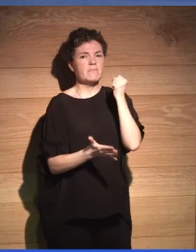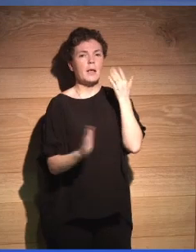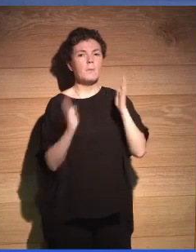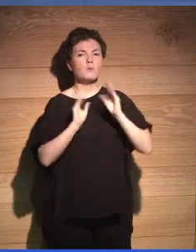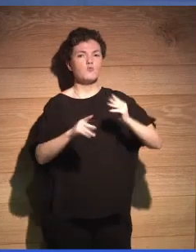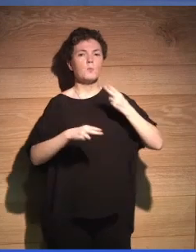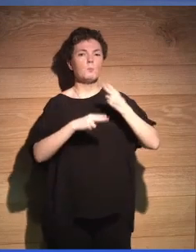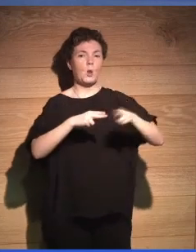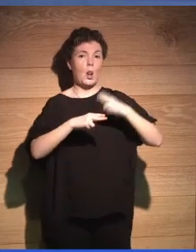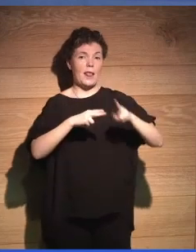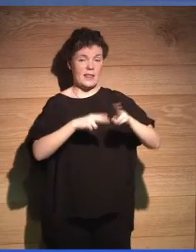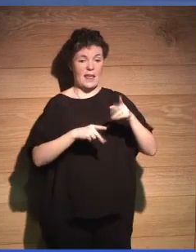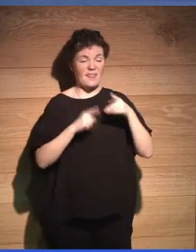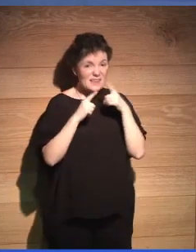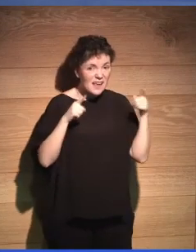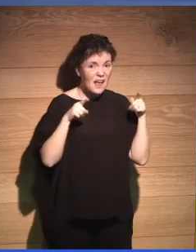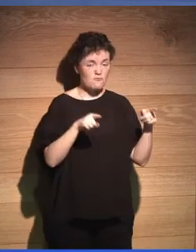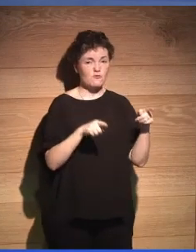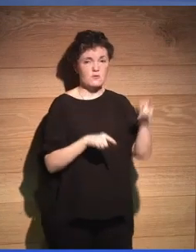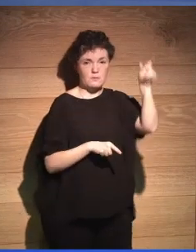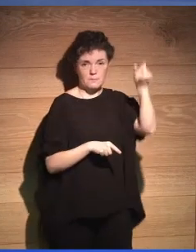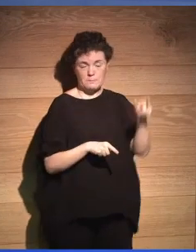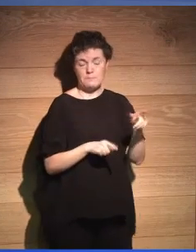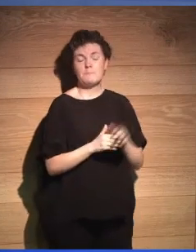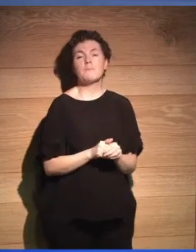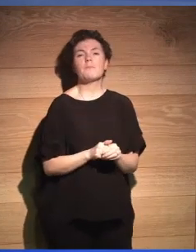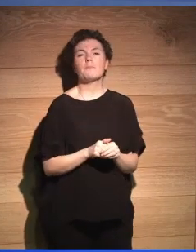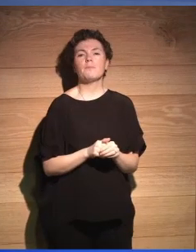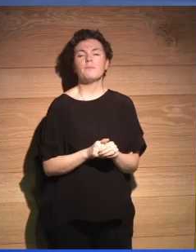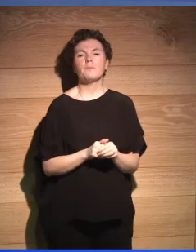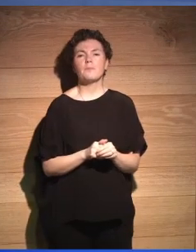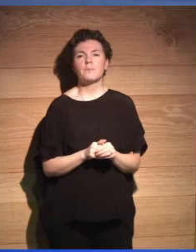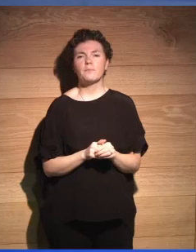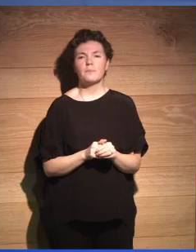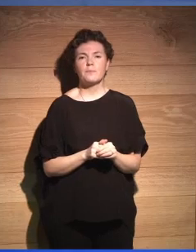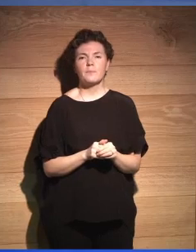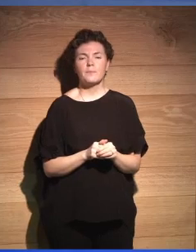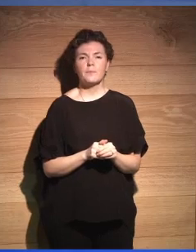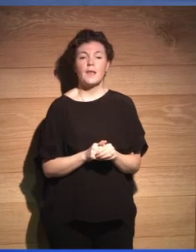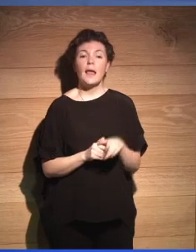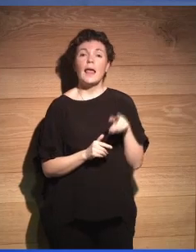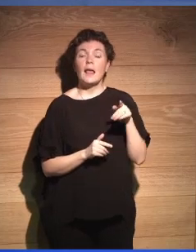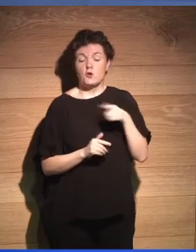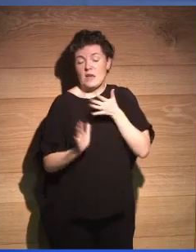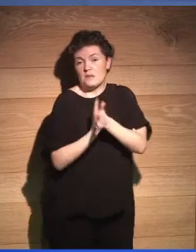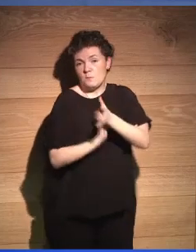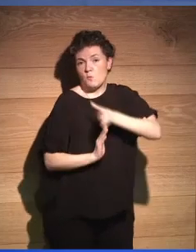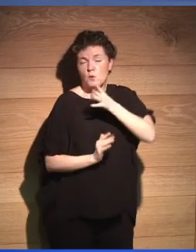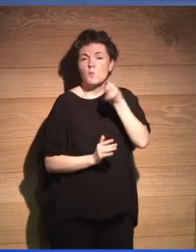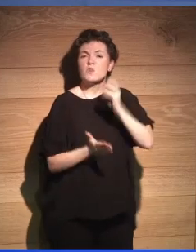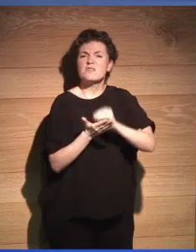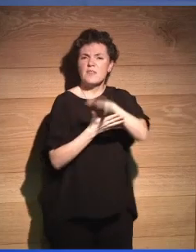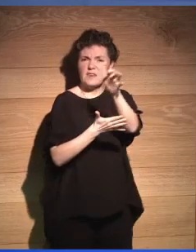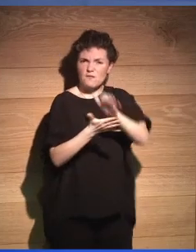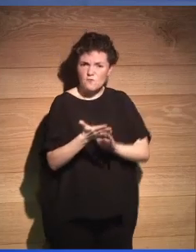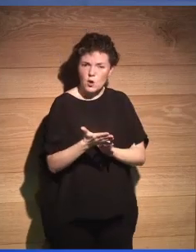época política de este año, de esta época. Y menciono este hecho porque muchas veces en informes,